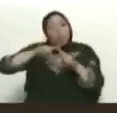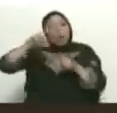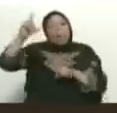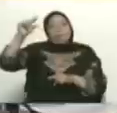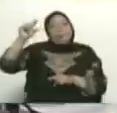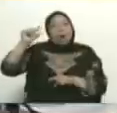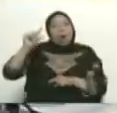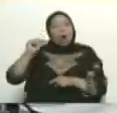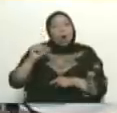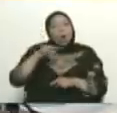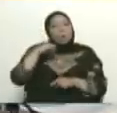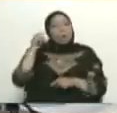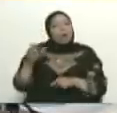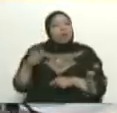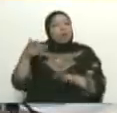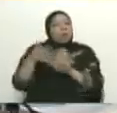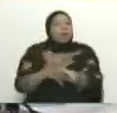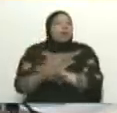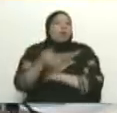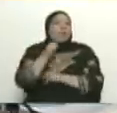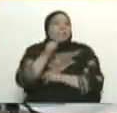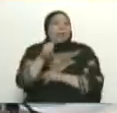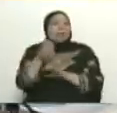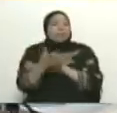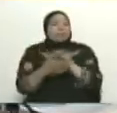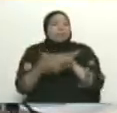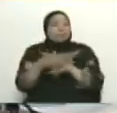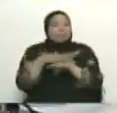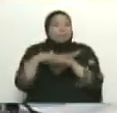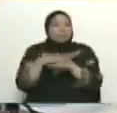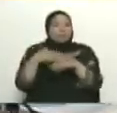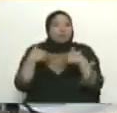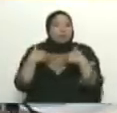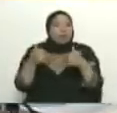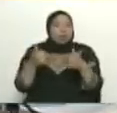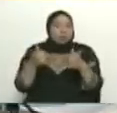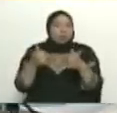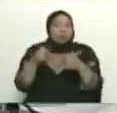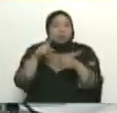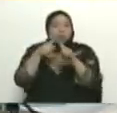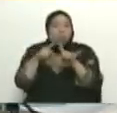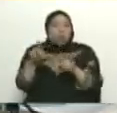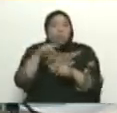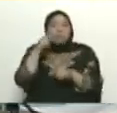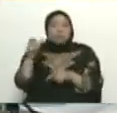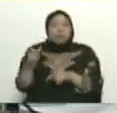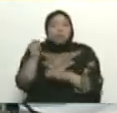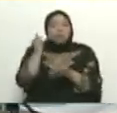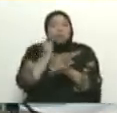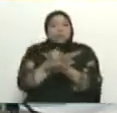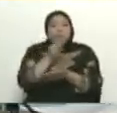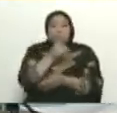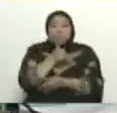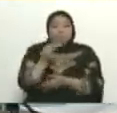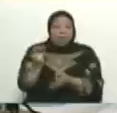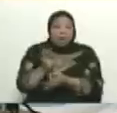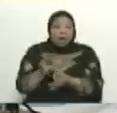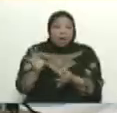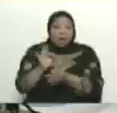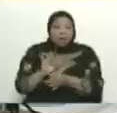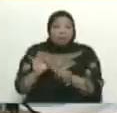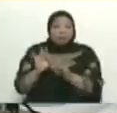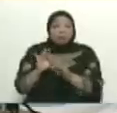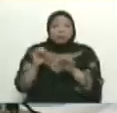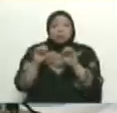estrepitosamente, afortunadamente. Pero podríamos decir afortunadamente, pero no lo fue, porque fue un invento, fue una construcción. Es decir,